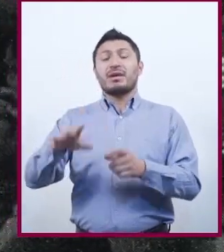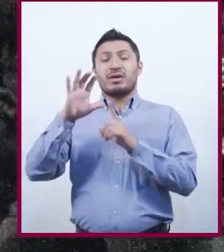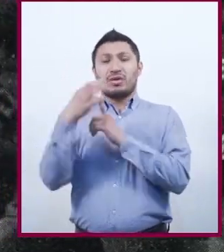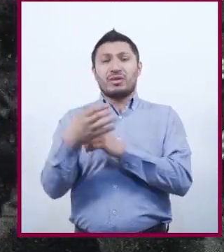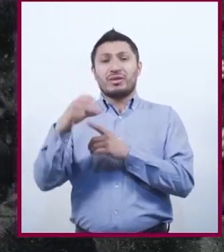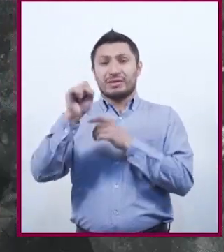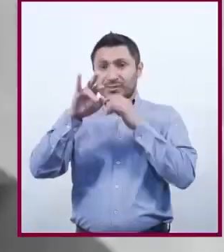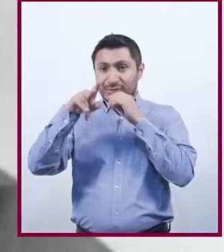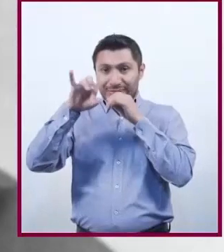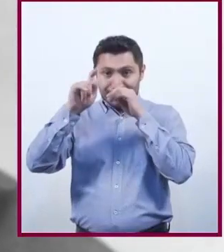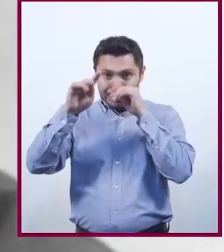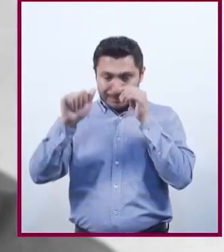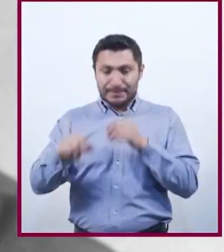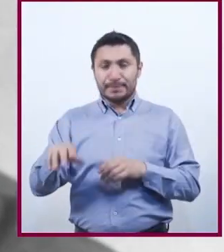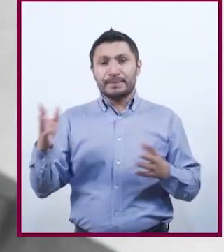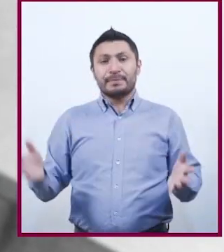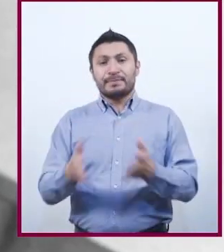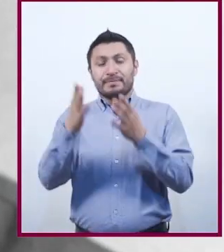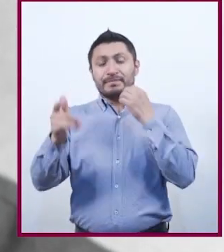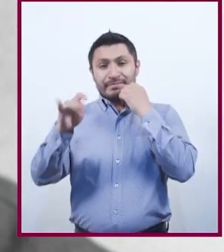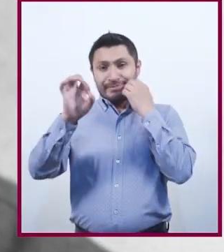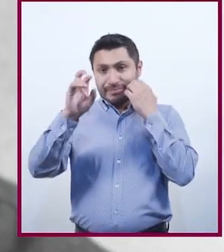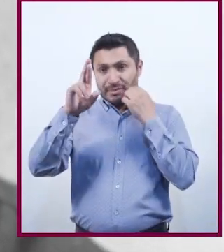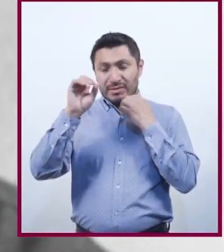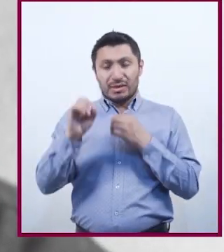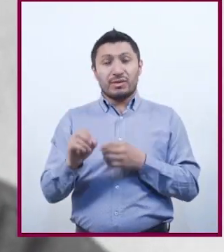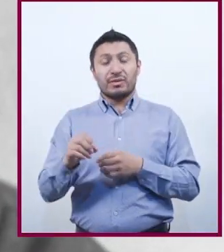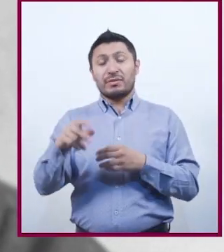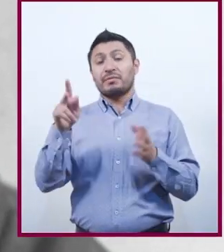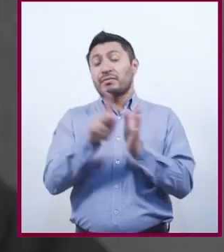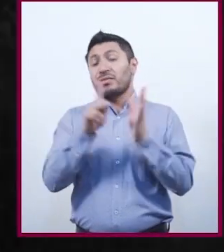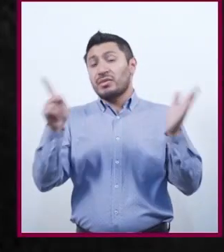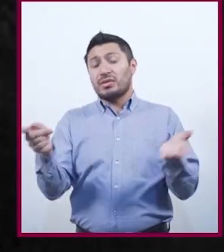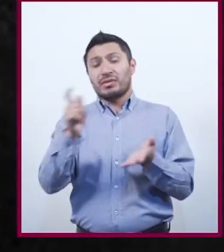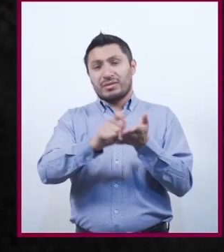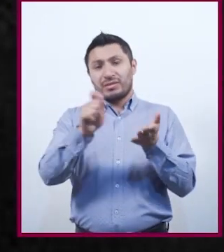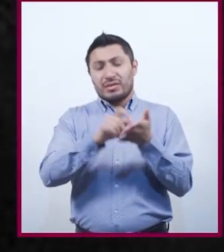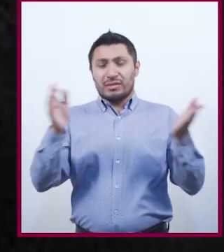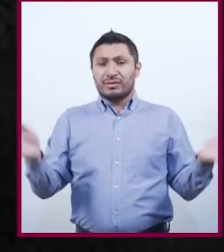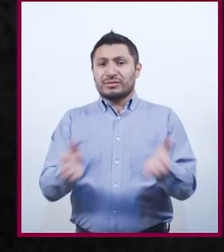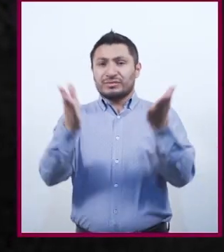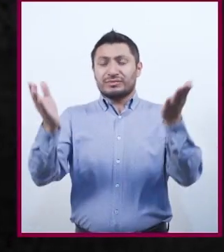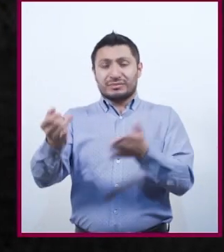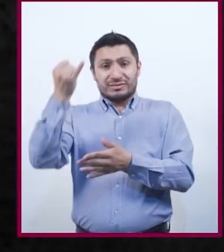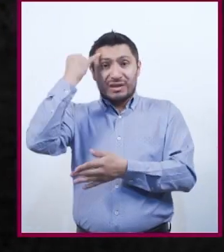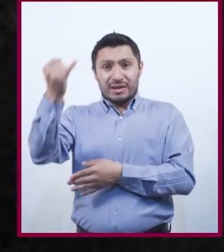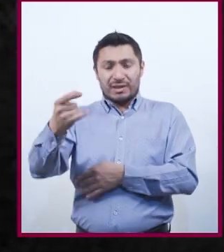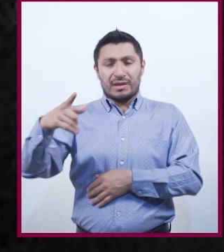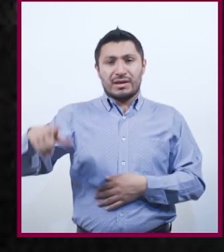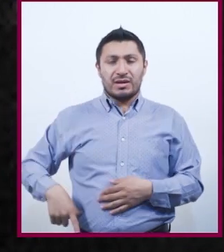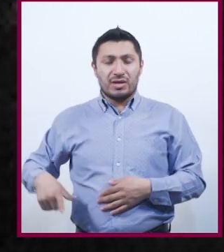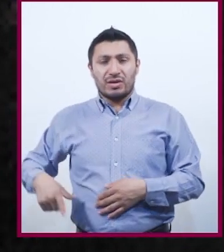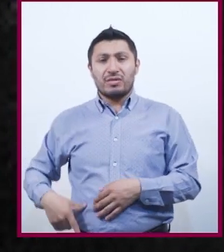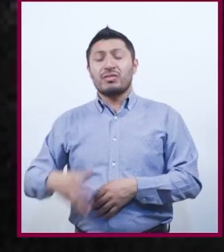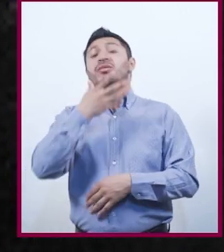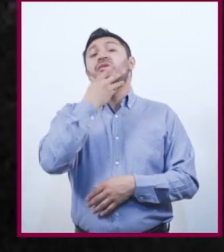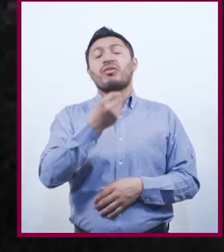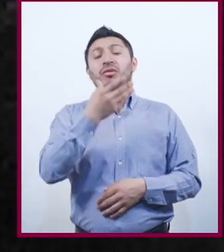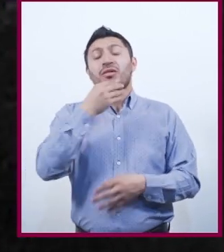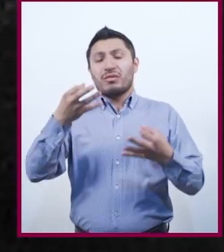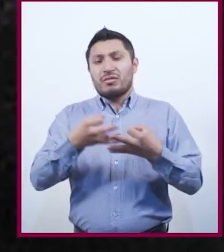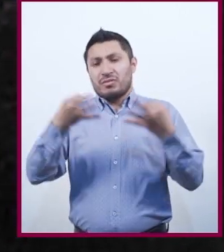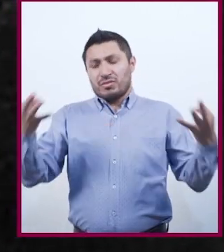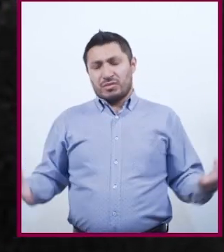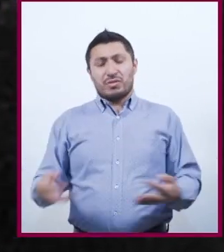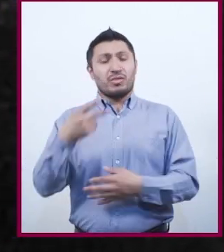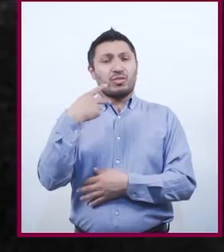Congreso sionista, impulsado por la figura de Theodor Herzl, periodista y escritor que promovió la idea de un Estado judío,